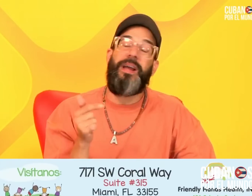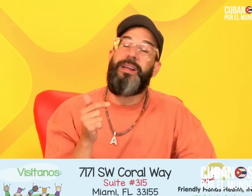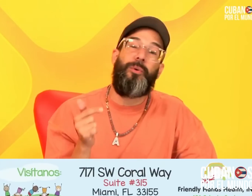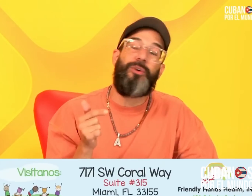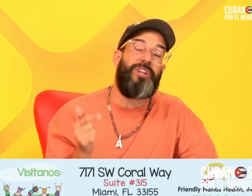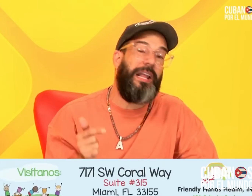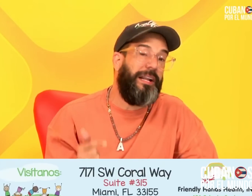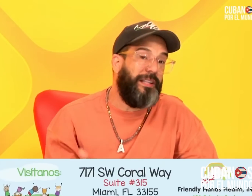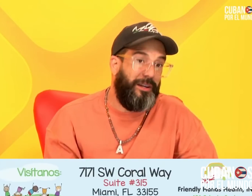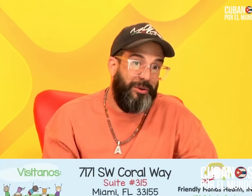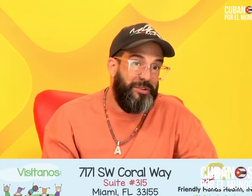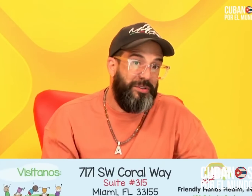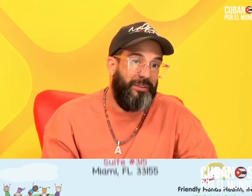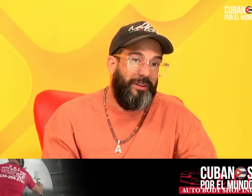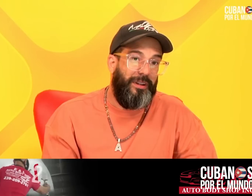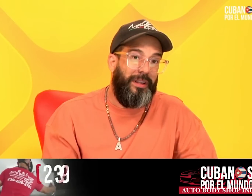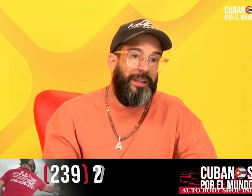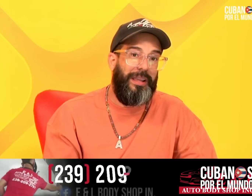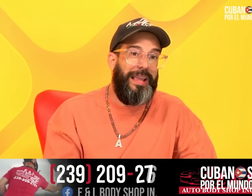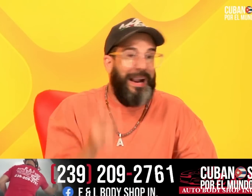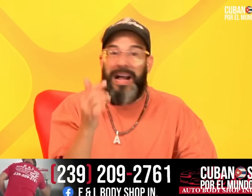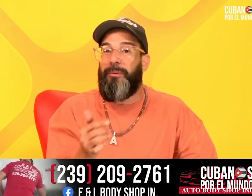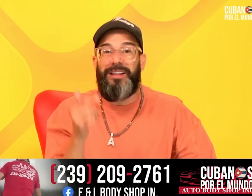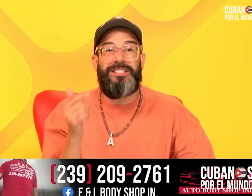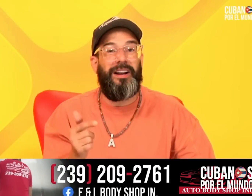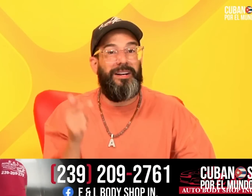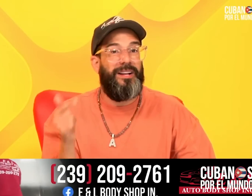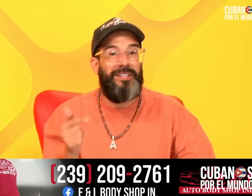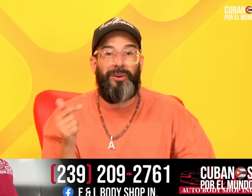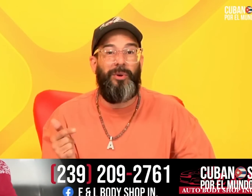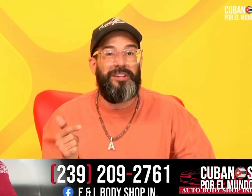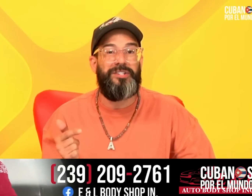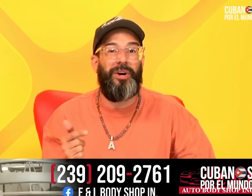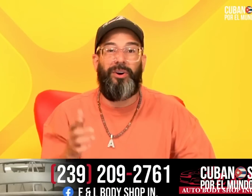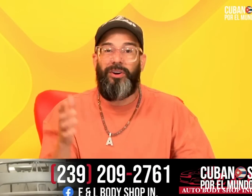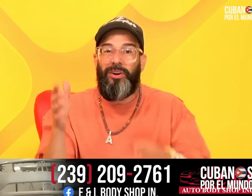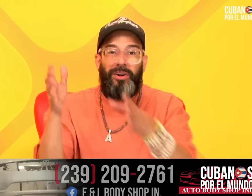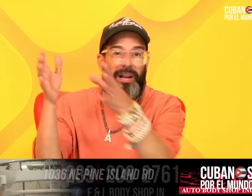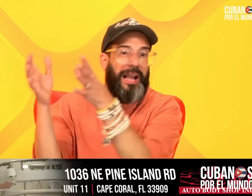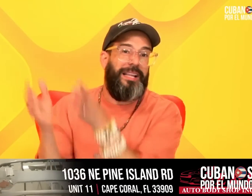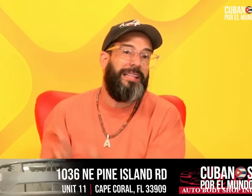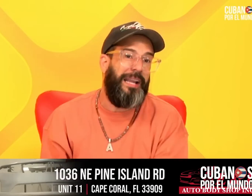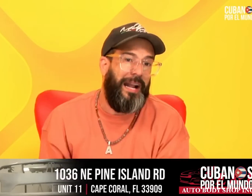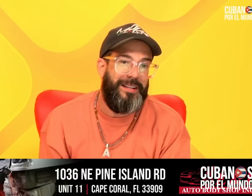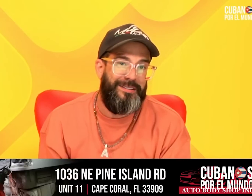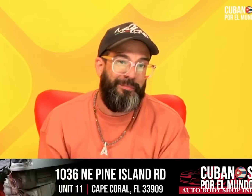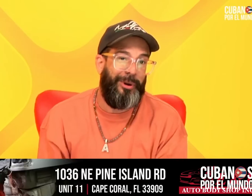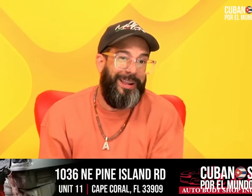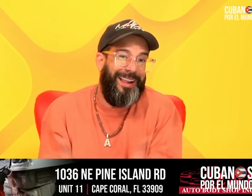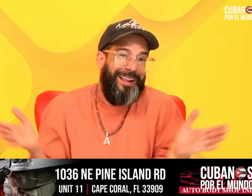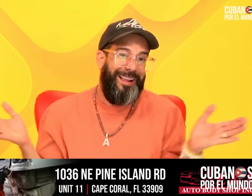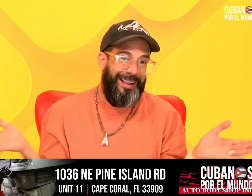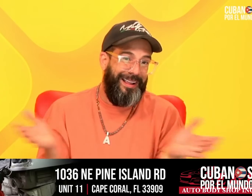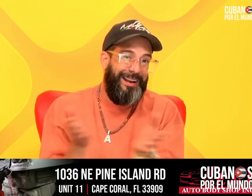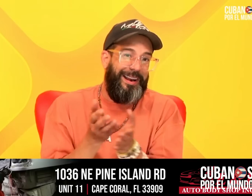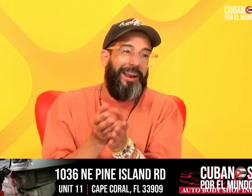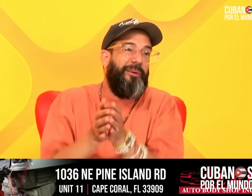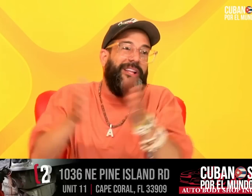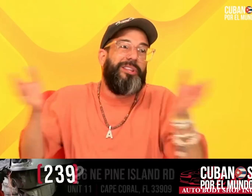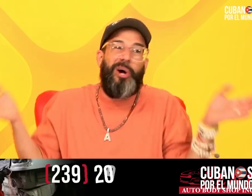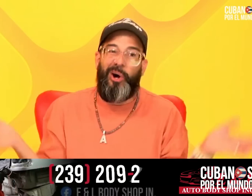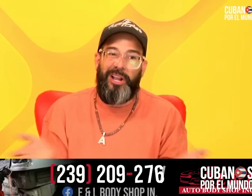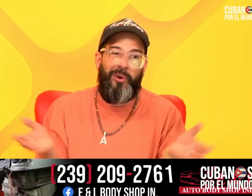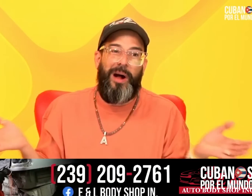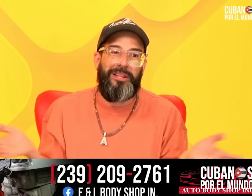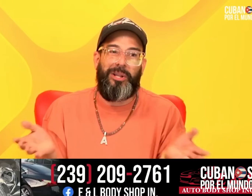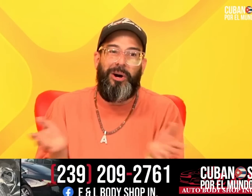son vehículos eléctricos. Y acaba de salir de circulación la Guiteras, porque